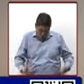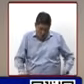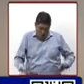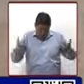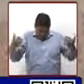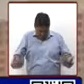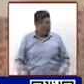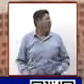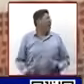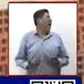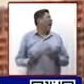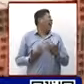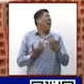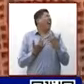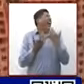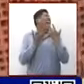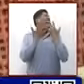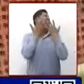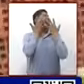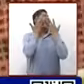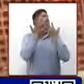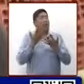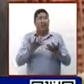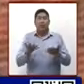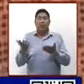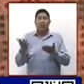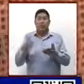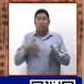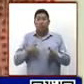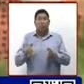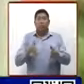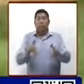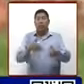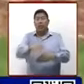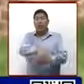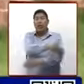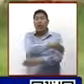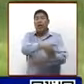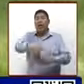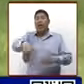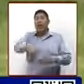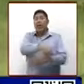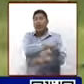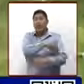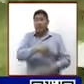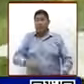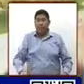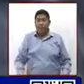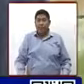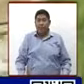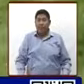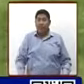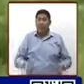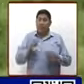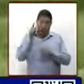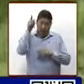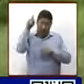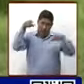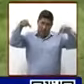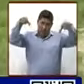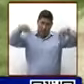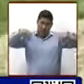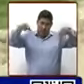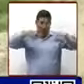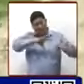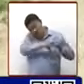cuerpo. Y él fue traído por esta calle que estamos subiendo justamente. Arriba hay una cancha, ¿no?